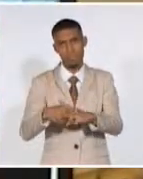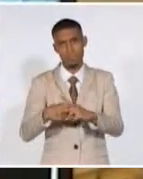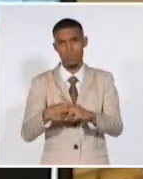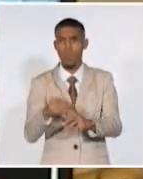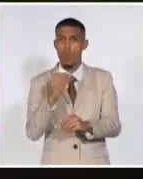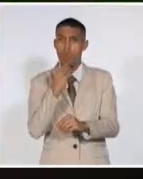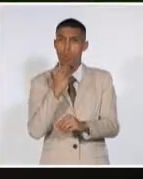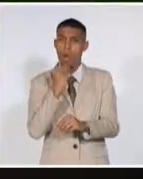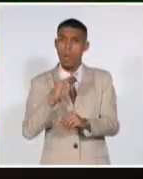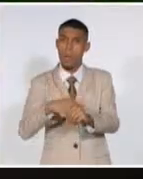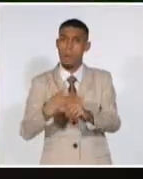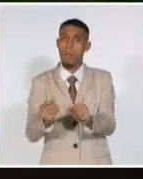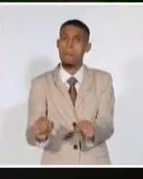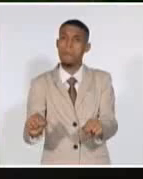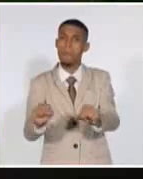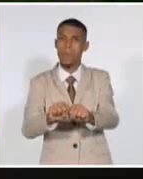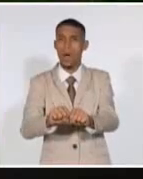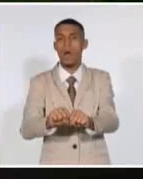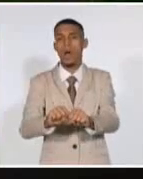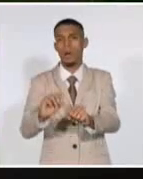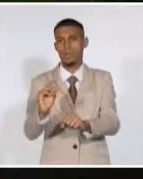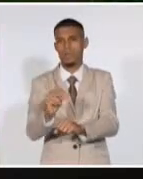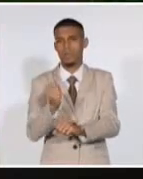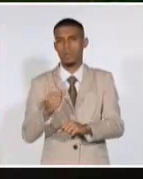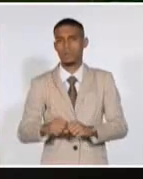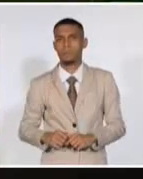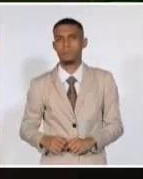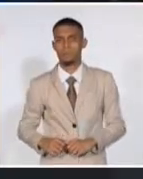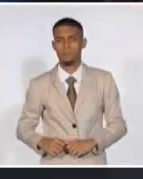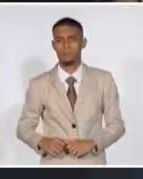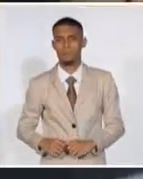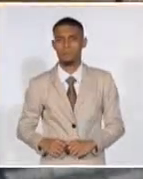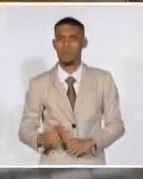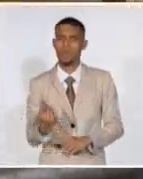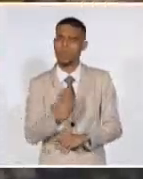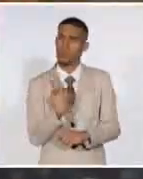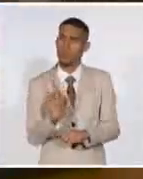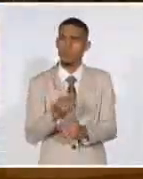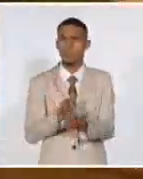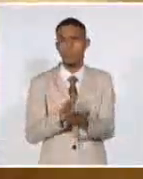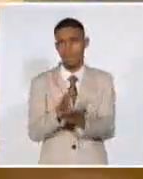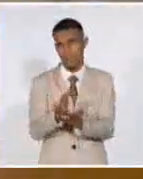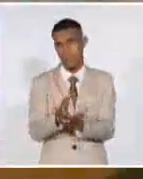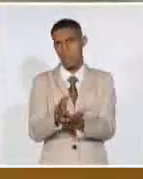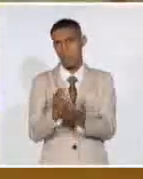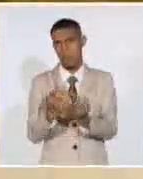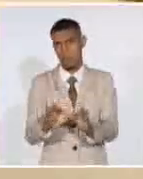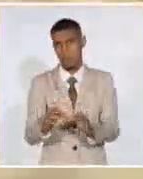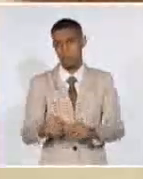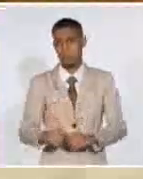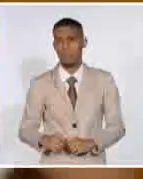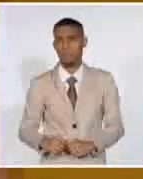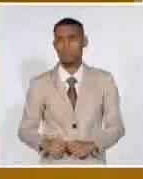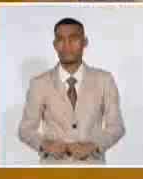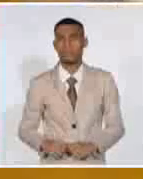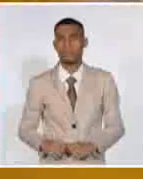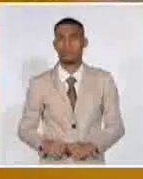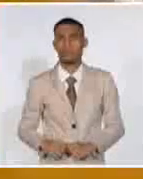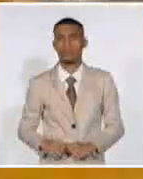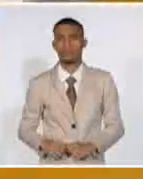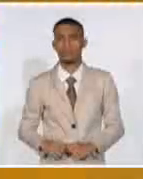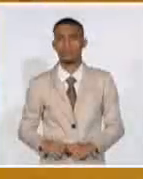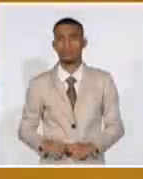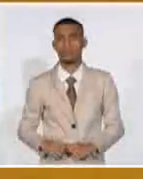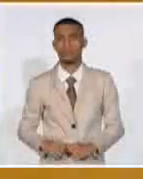disponibilidad de la generación por encima de 10000 que es lo que hemos mantenido que es Incluso como tú explica superior a lo que hab a lo que teníamos previsto pero